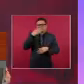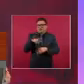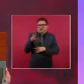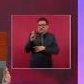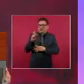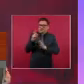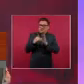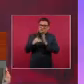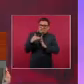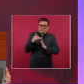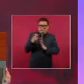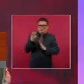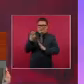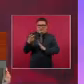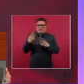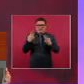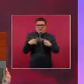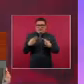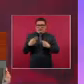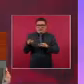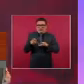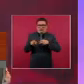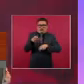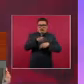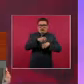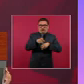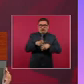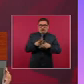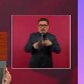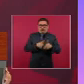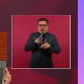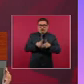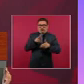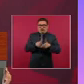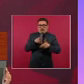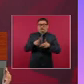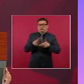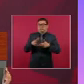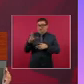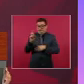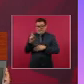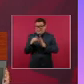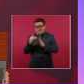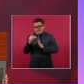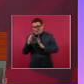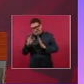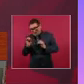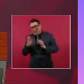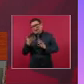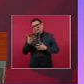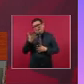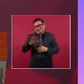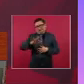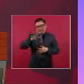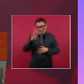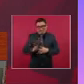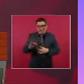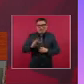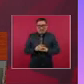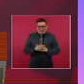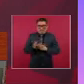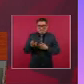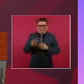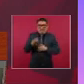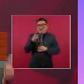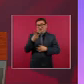millones se suben al tren, no los 30, sino el 10%,